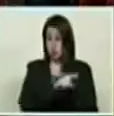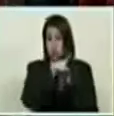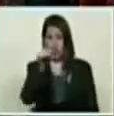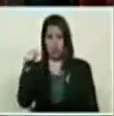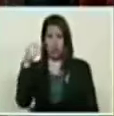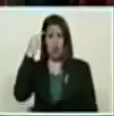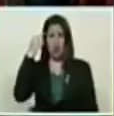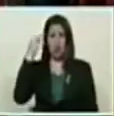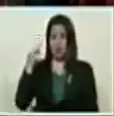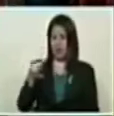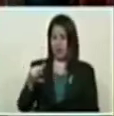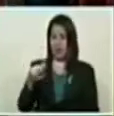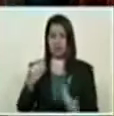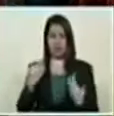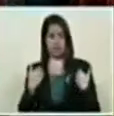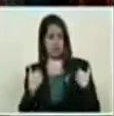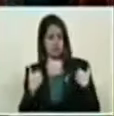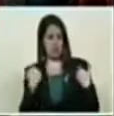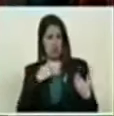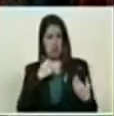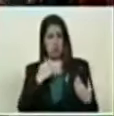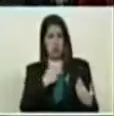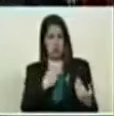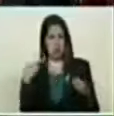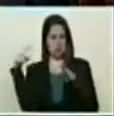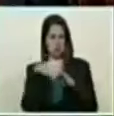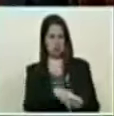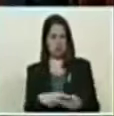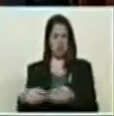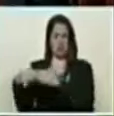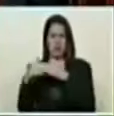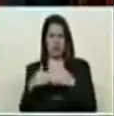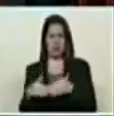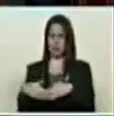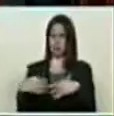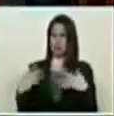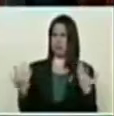¿Ustedes creen cierto eso, que yo oprimo al pueblo de Estados Unidos?